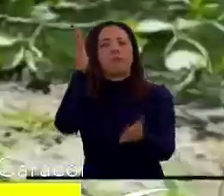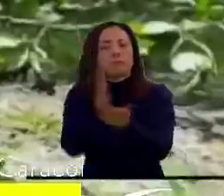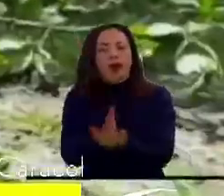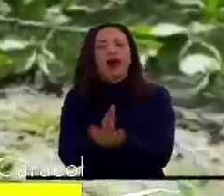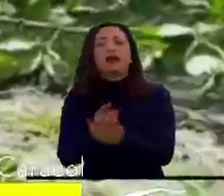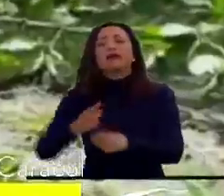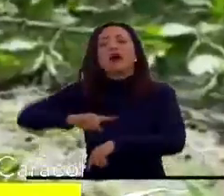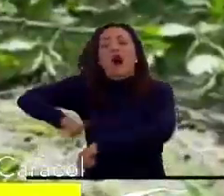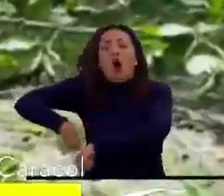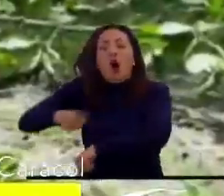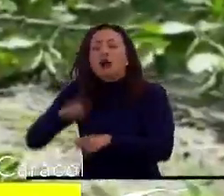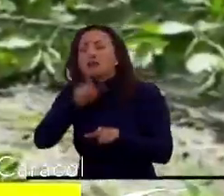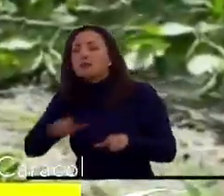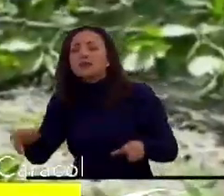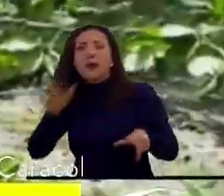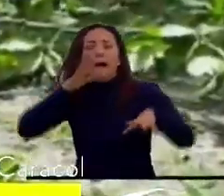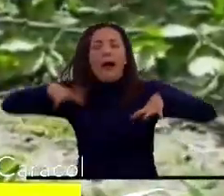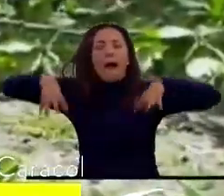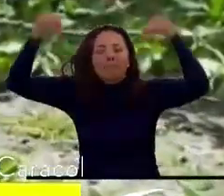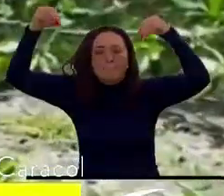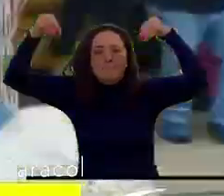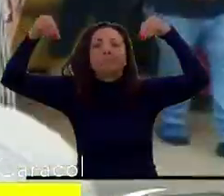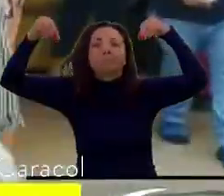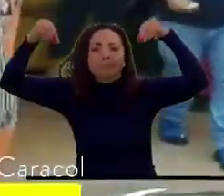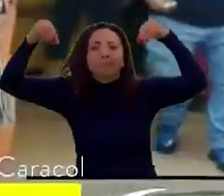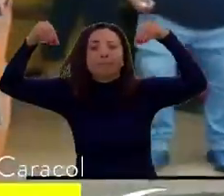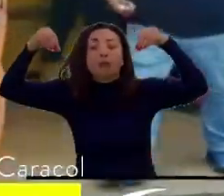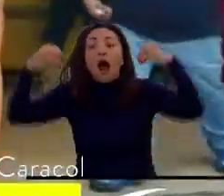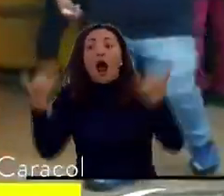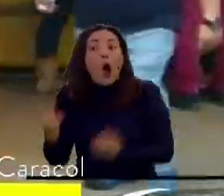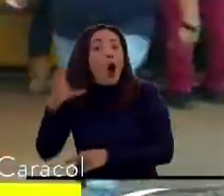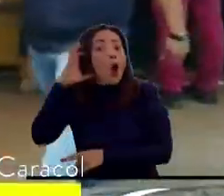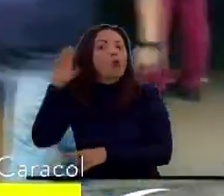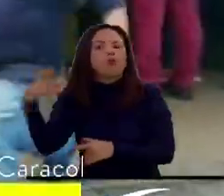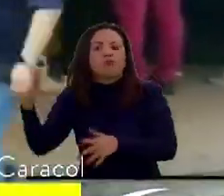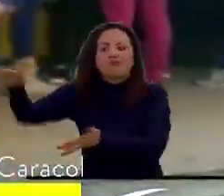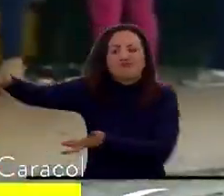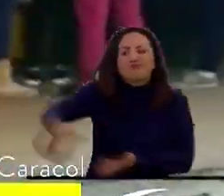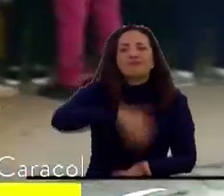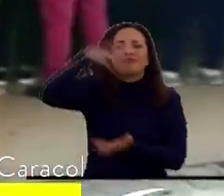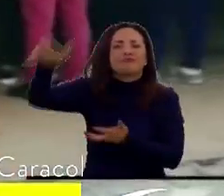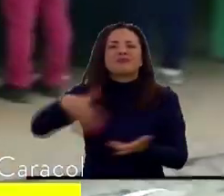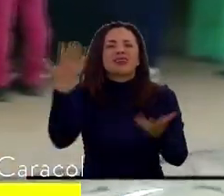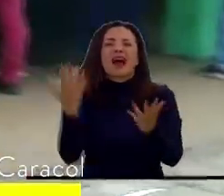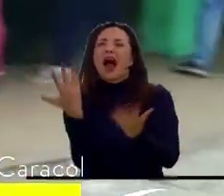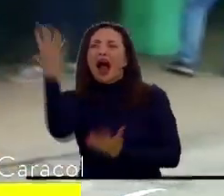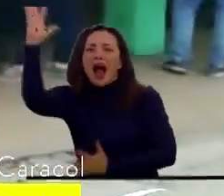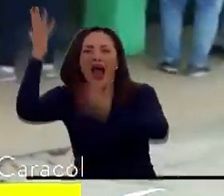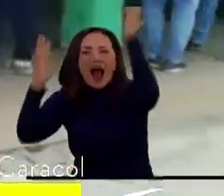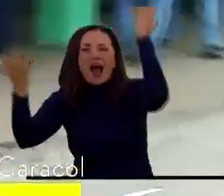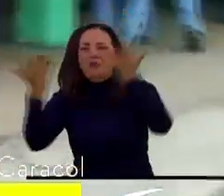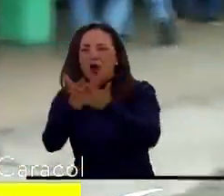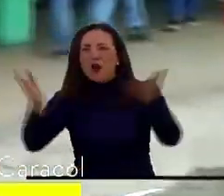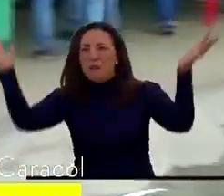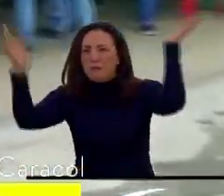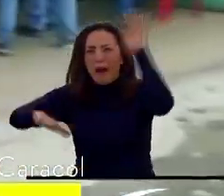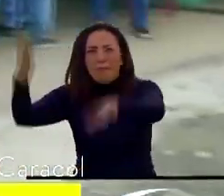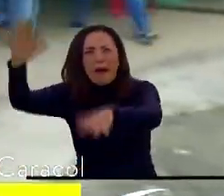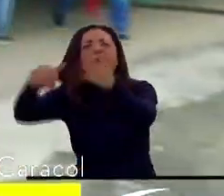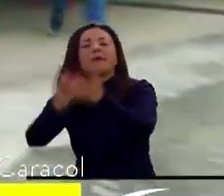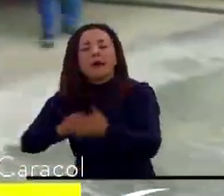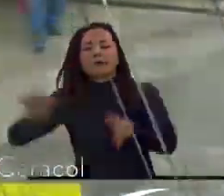los habitantes permanecieron sin servicio eléctrico. A esta hora avanza la remoción de árboles y escombros que quedaron dentro de las